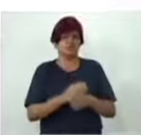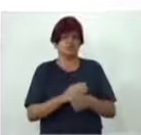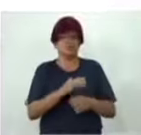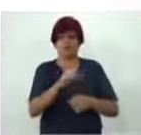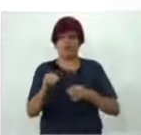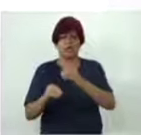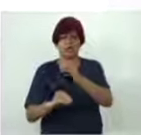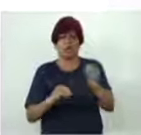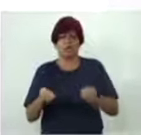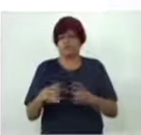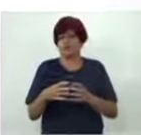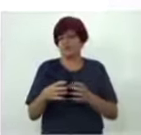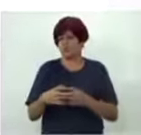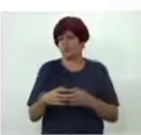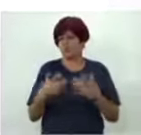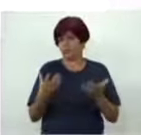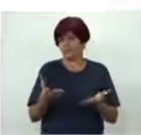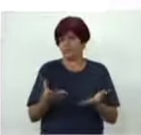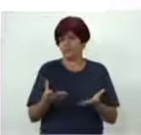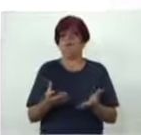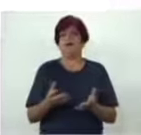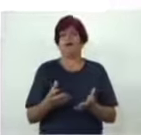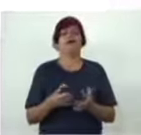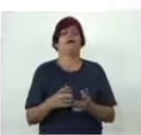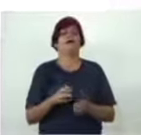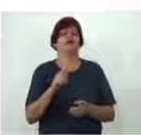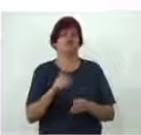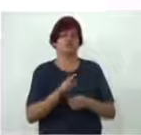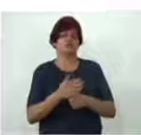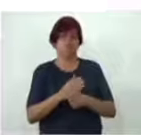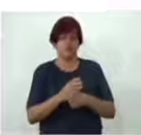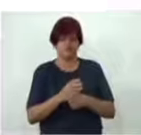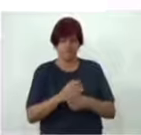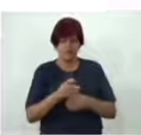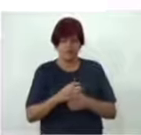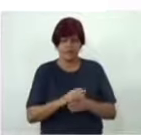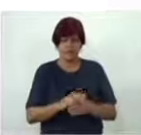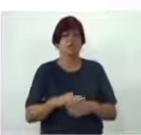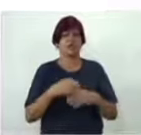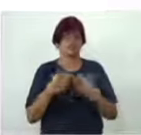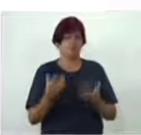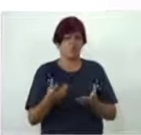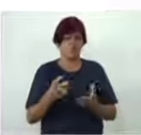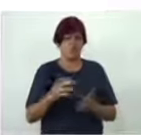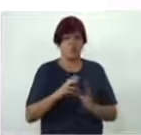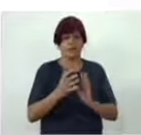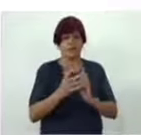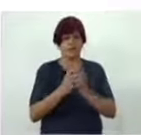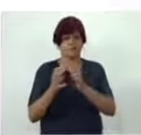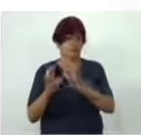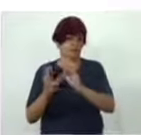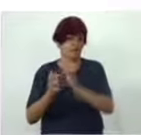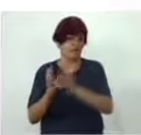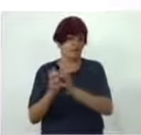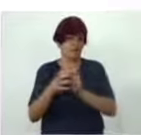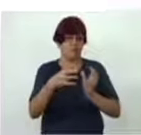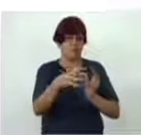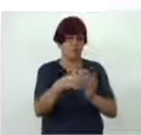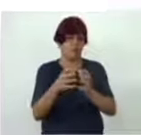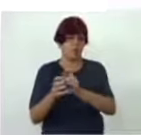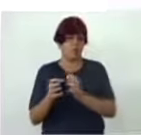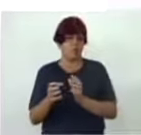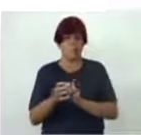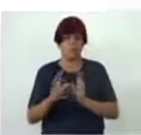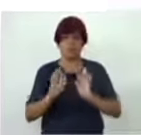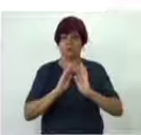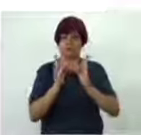de conjunto? Bueno, entonces entendemos por descomposición de conjunto la acción mediante la cual se forman subconjuntos disjuntos con